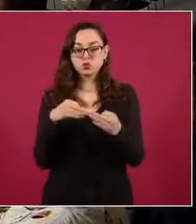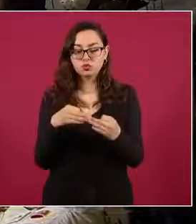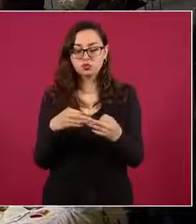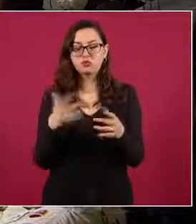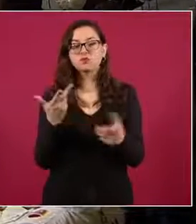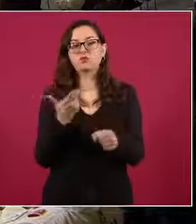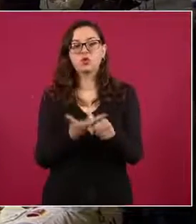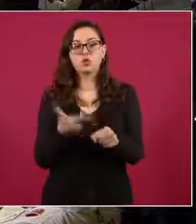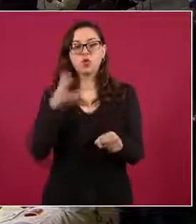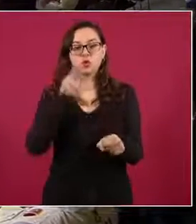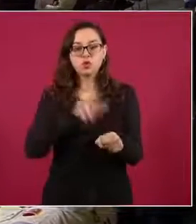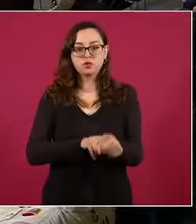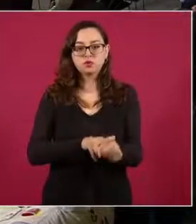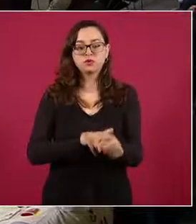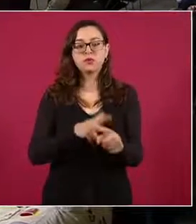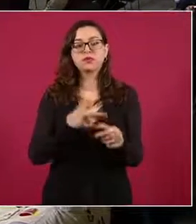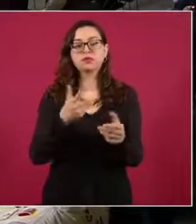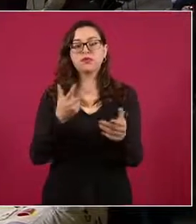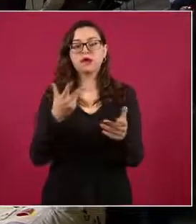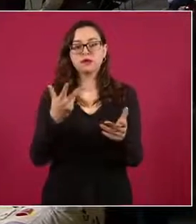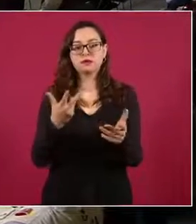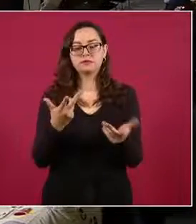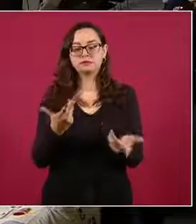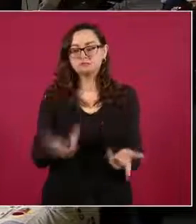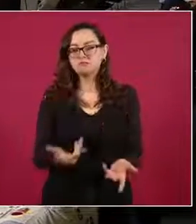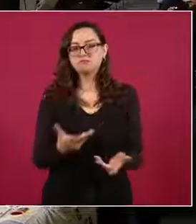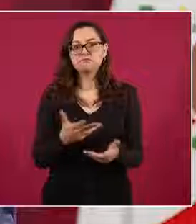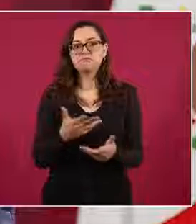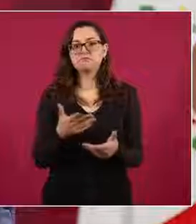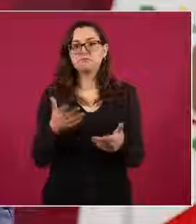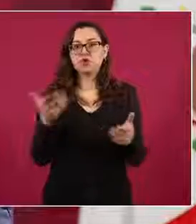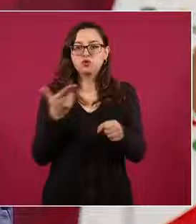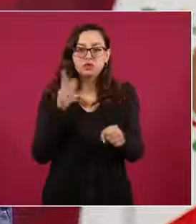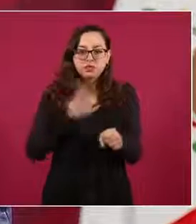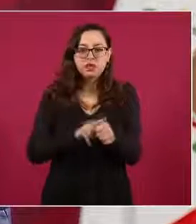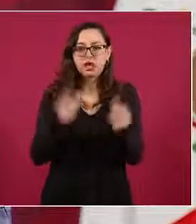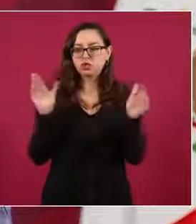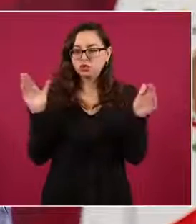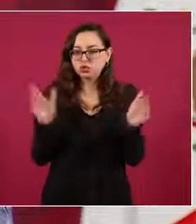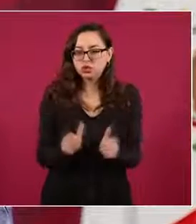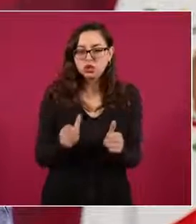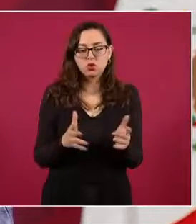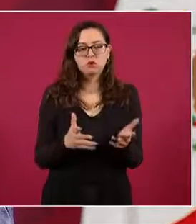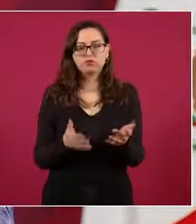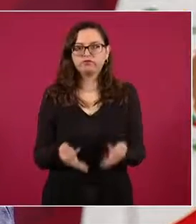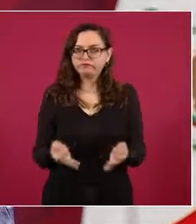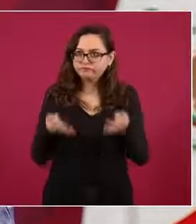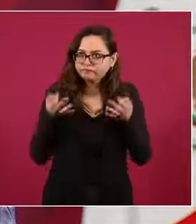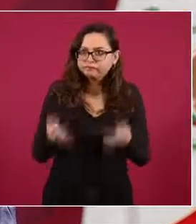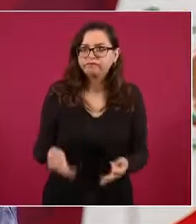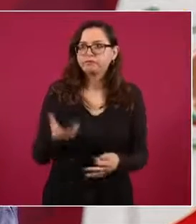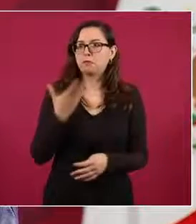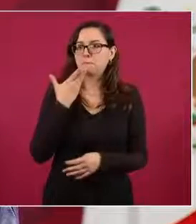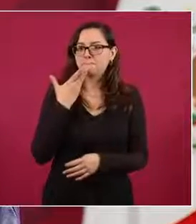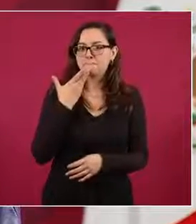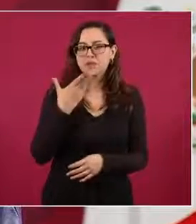hospitales, en clínicas de primer orden, de